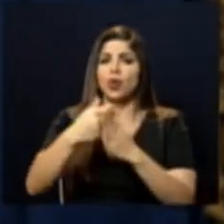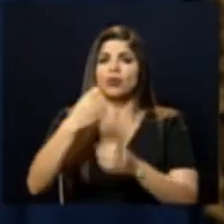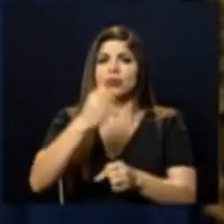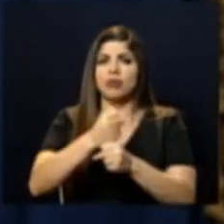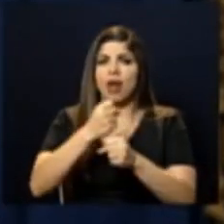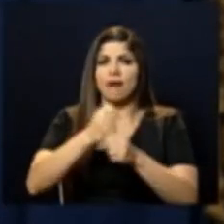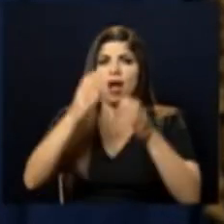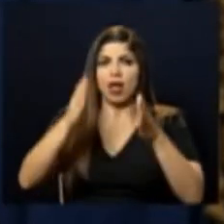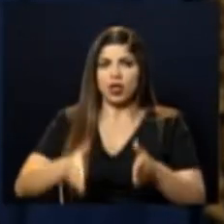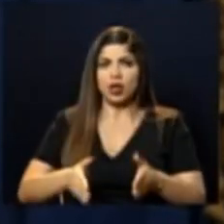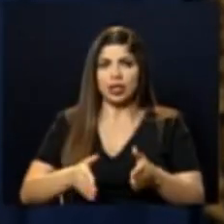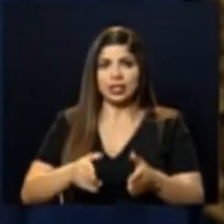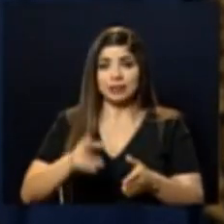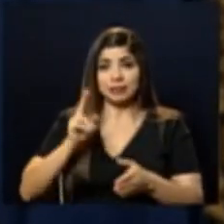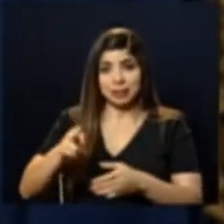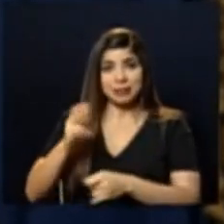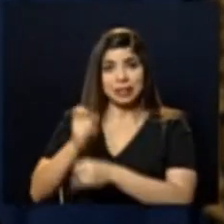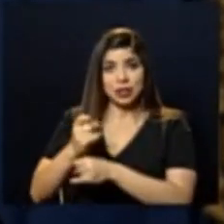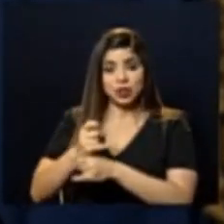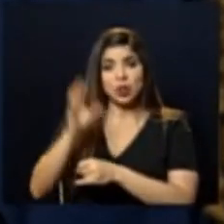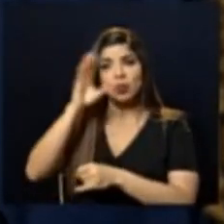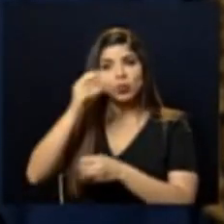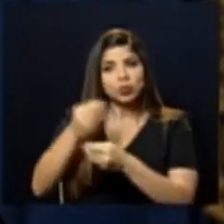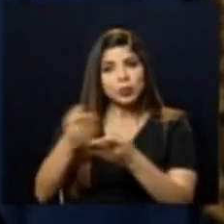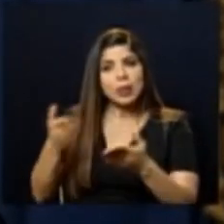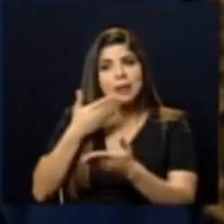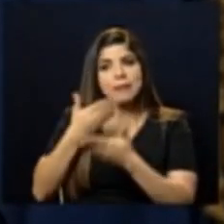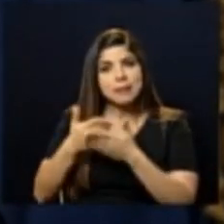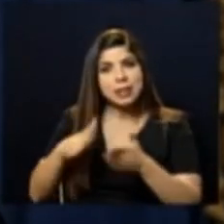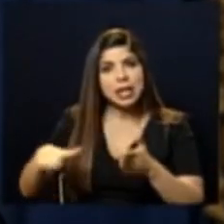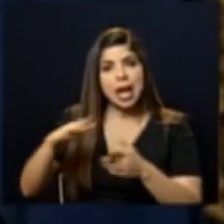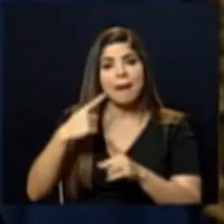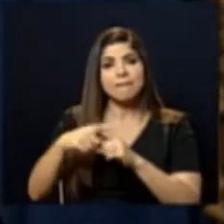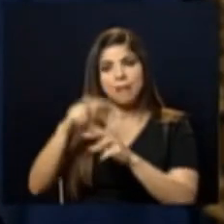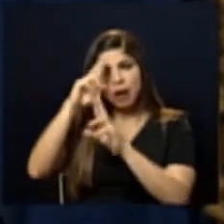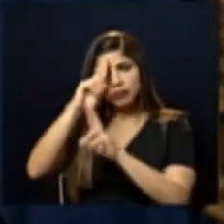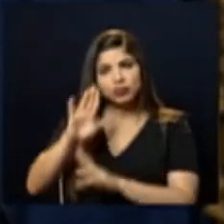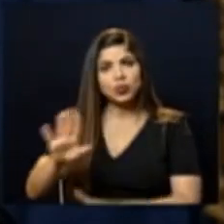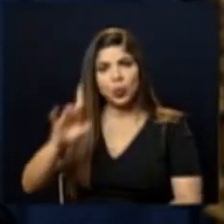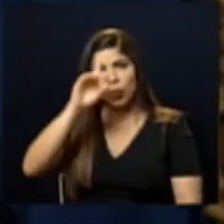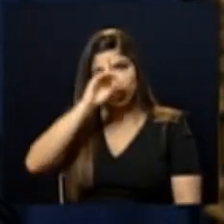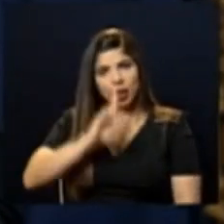la institución, su bienestar y su dignidad.